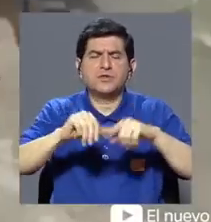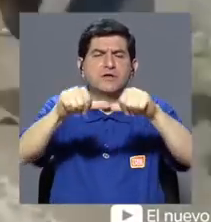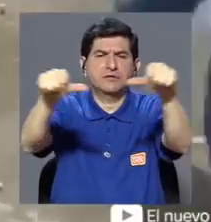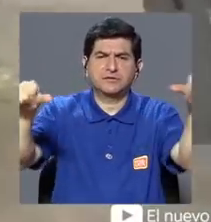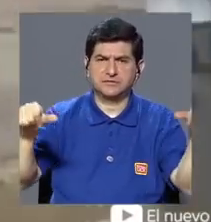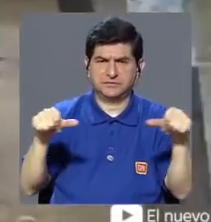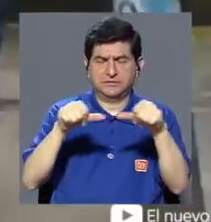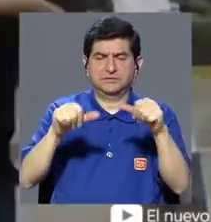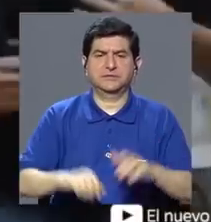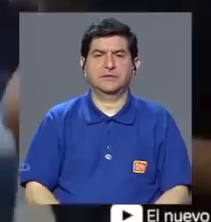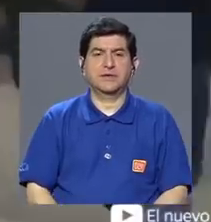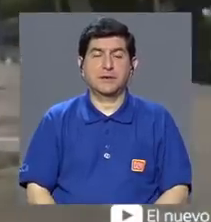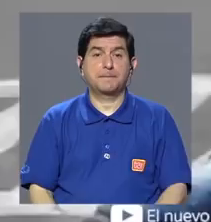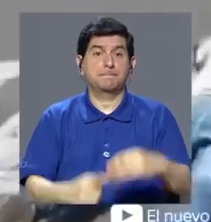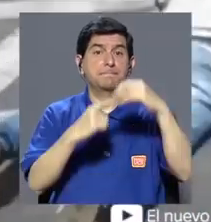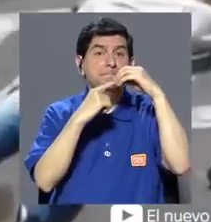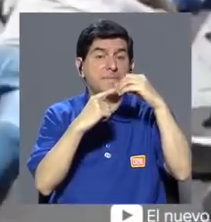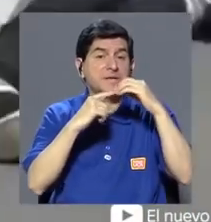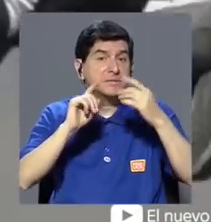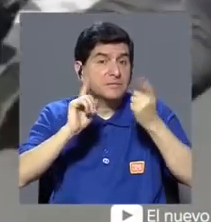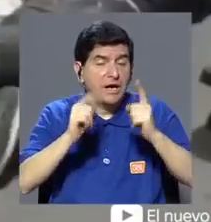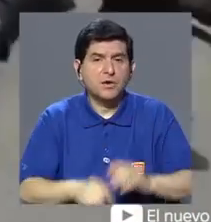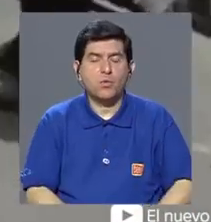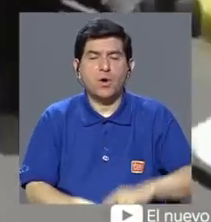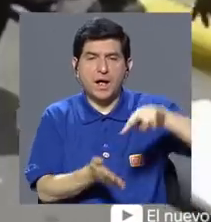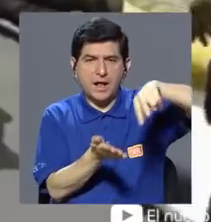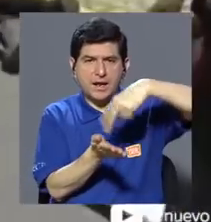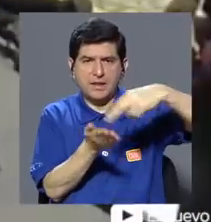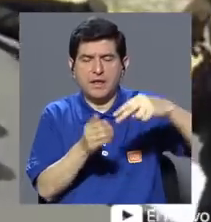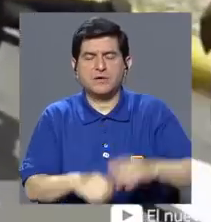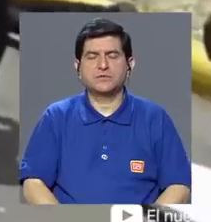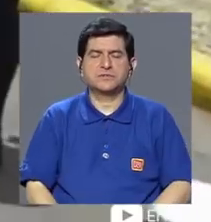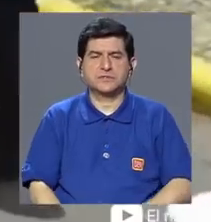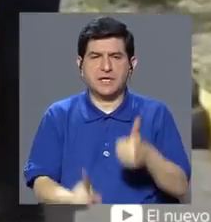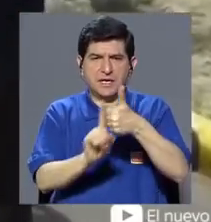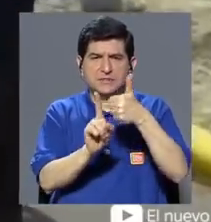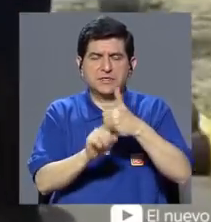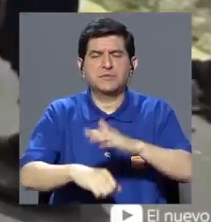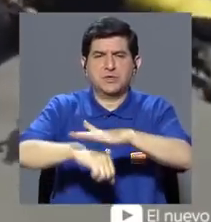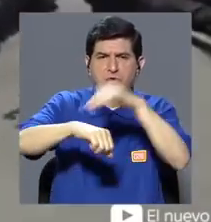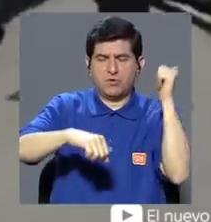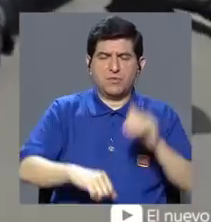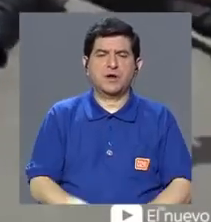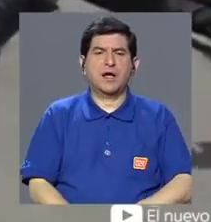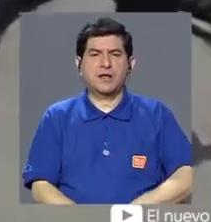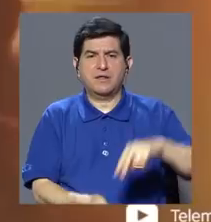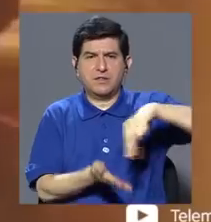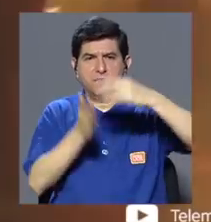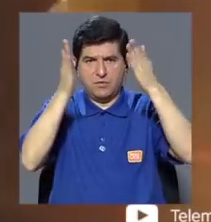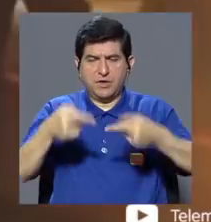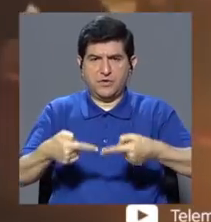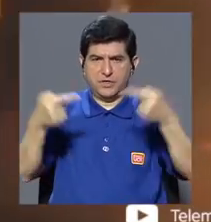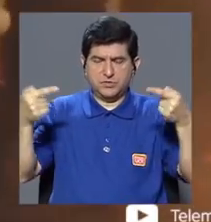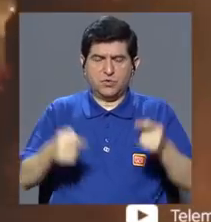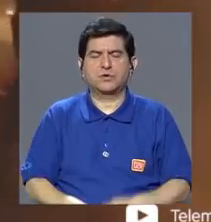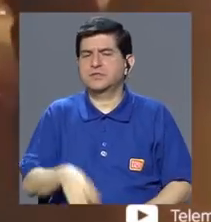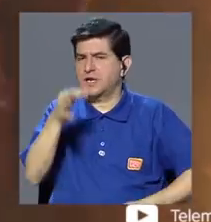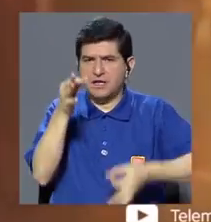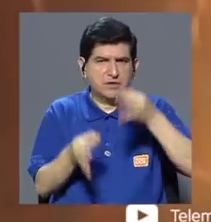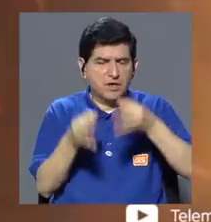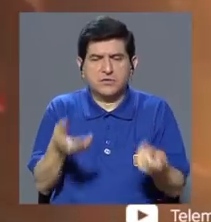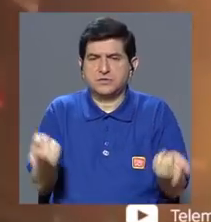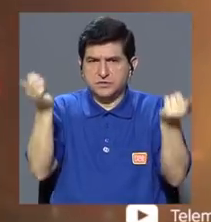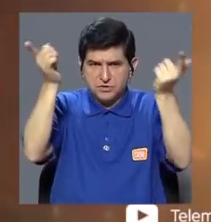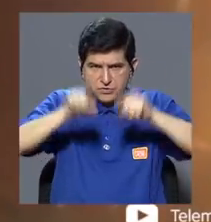puntos y uno de los principales era como dance autoconvocados nos convocamos varios bailarines que estábamos en contra de las injusticias que estaba